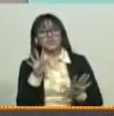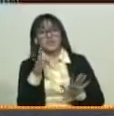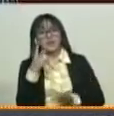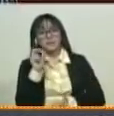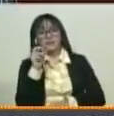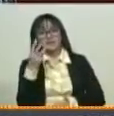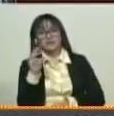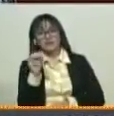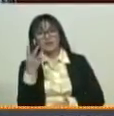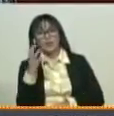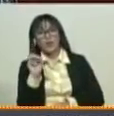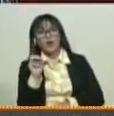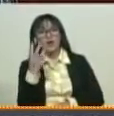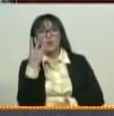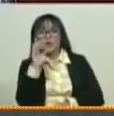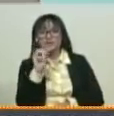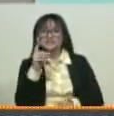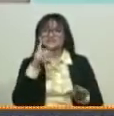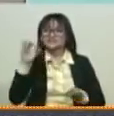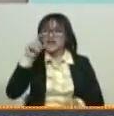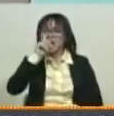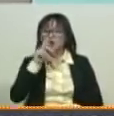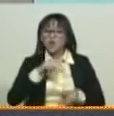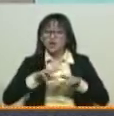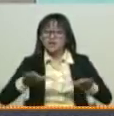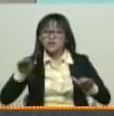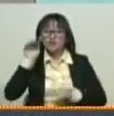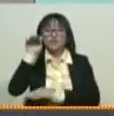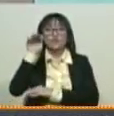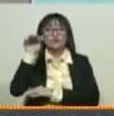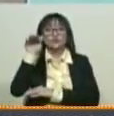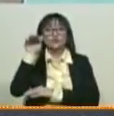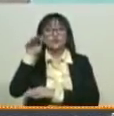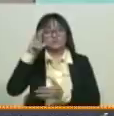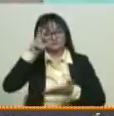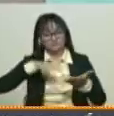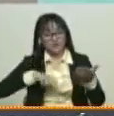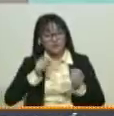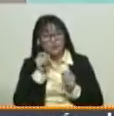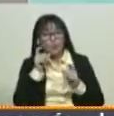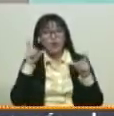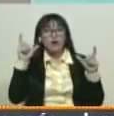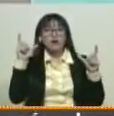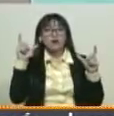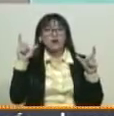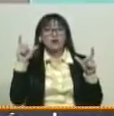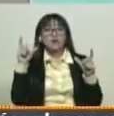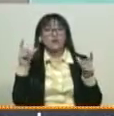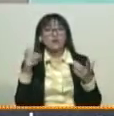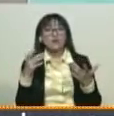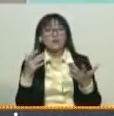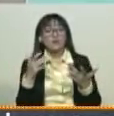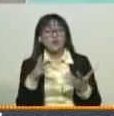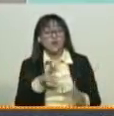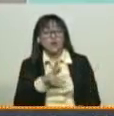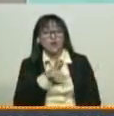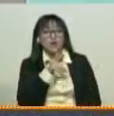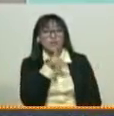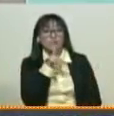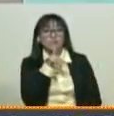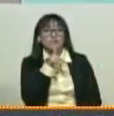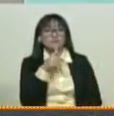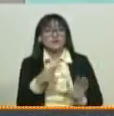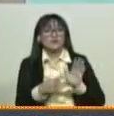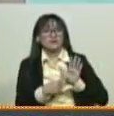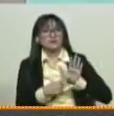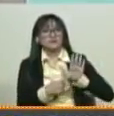100 años, nuestros niños del futuro leerán y se asombrarán del nivel de bajeza que han